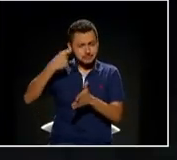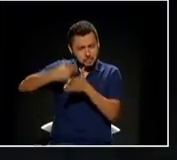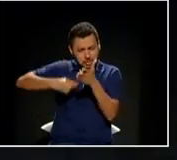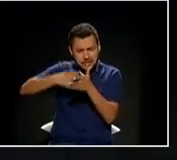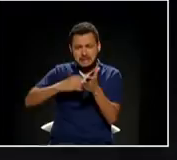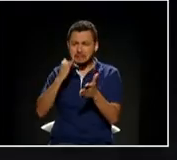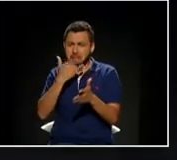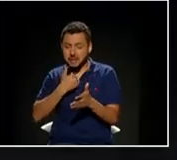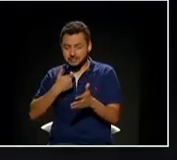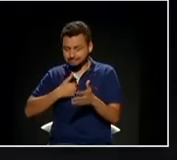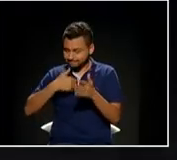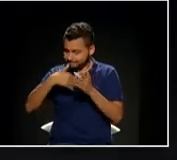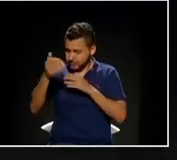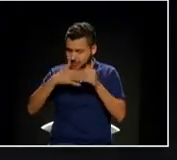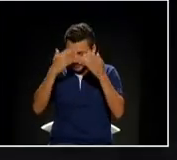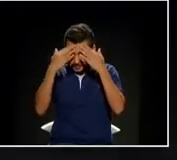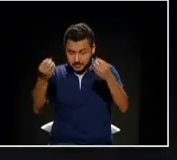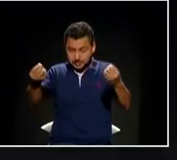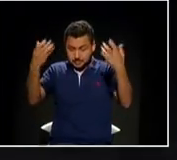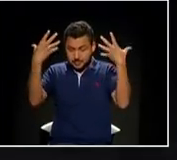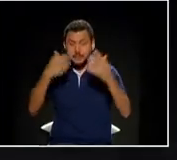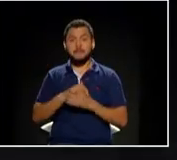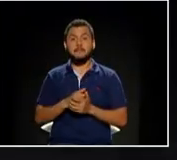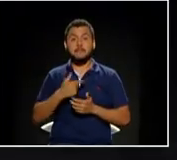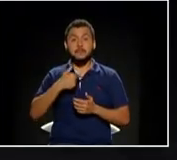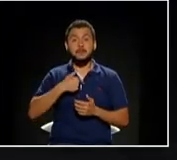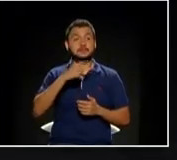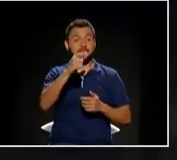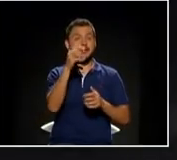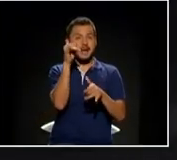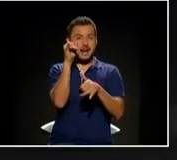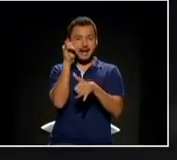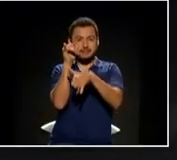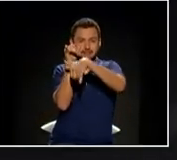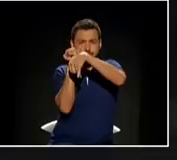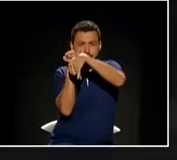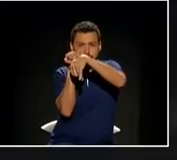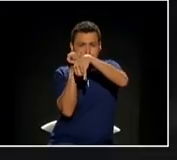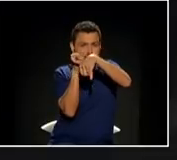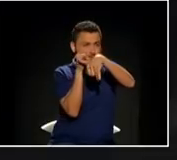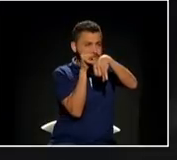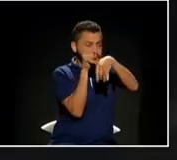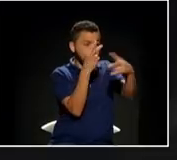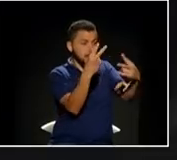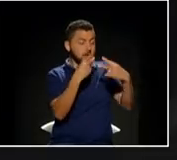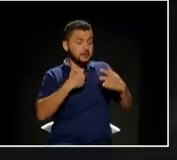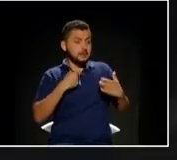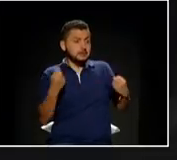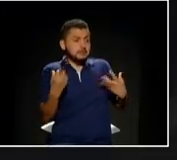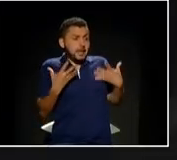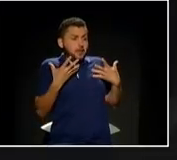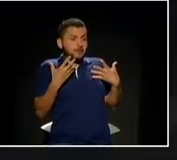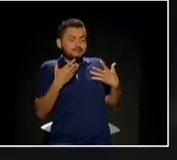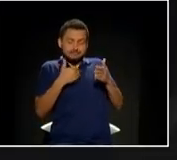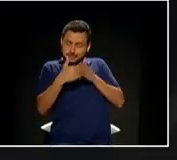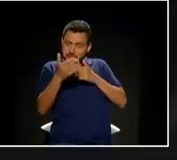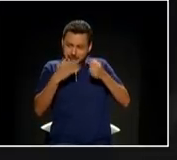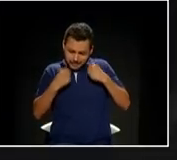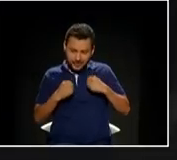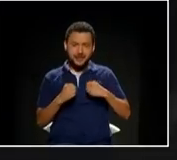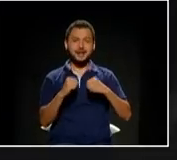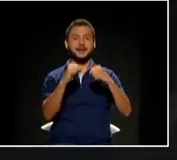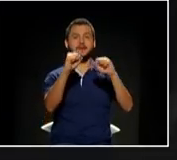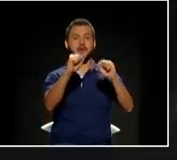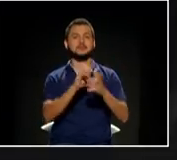y tener una mejor expresión de las cámaras soy tímido y ya veces se me dificulta y el estar en la alcaldía pues tengo que tener mucha